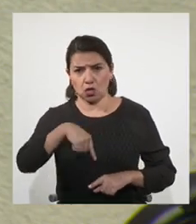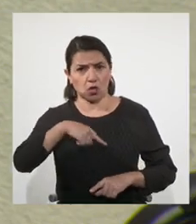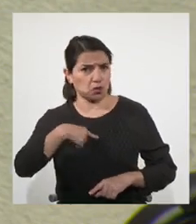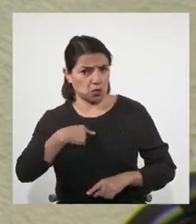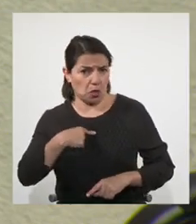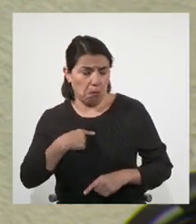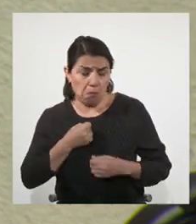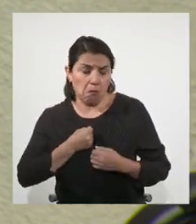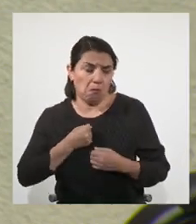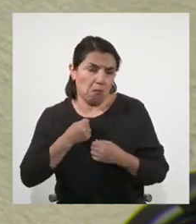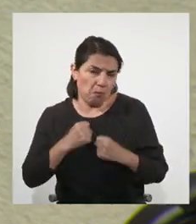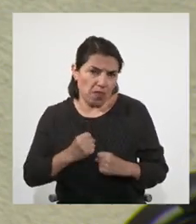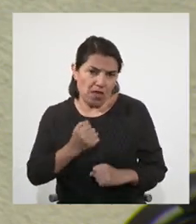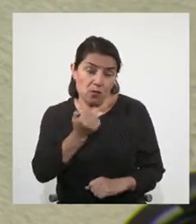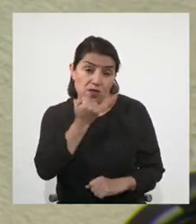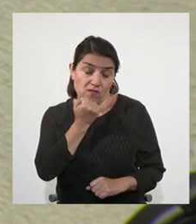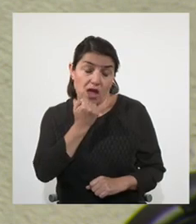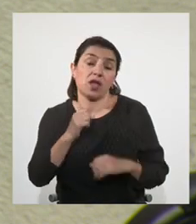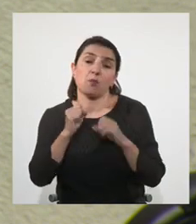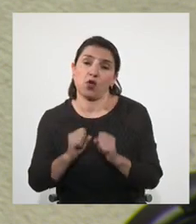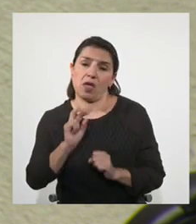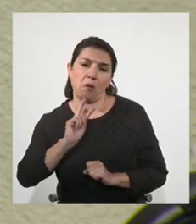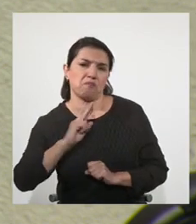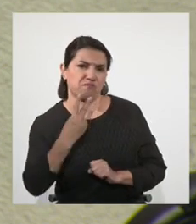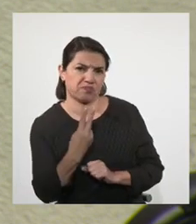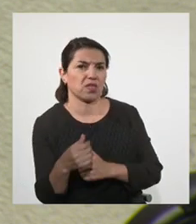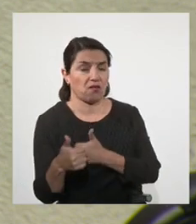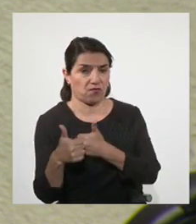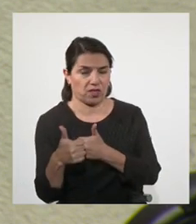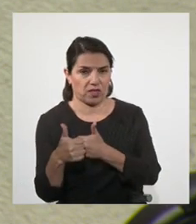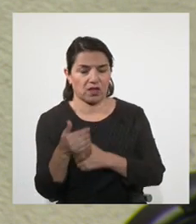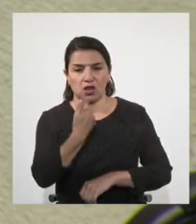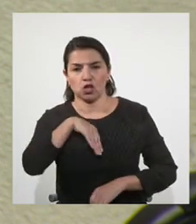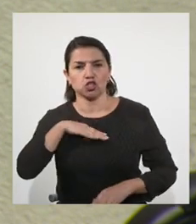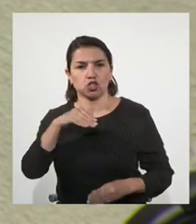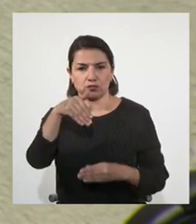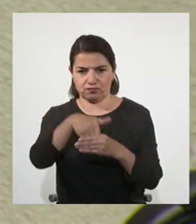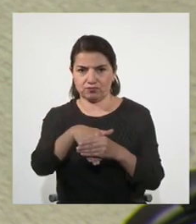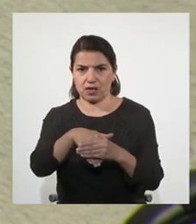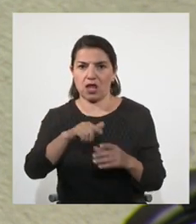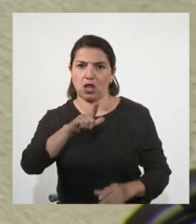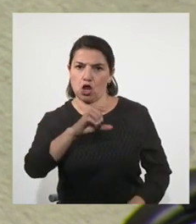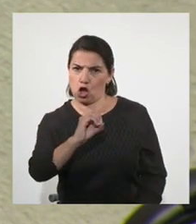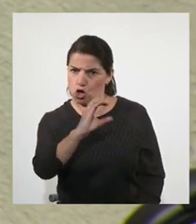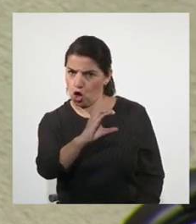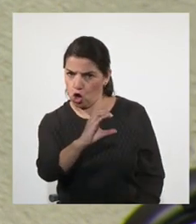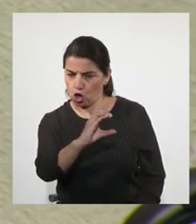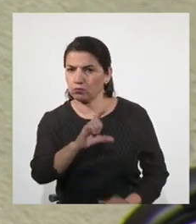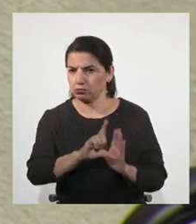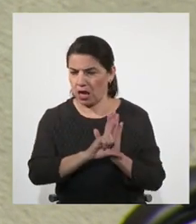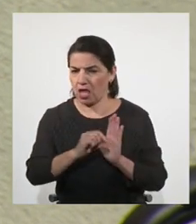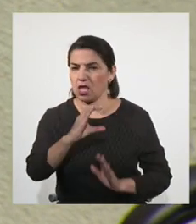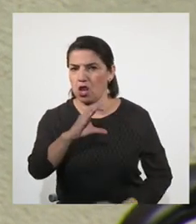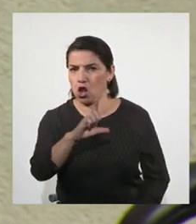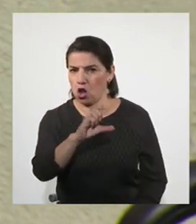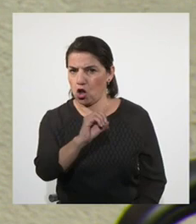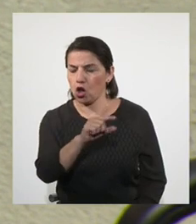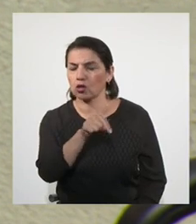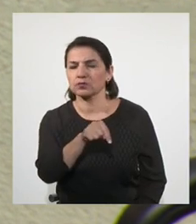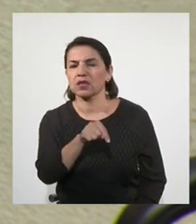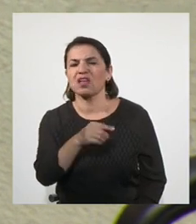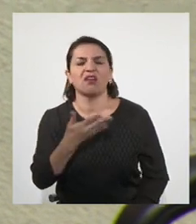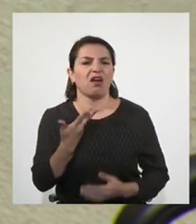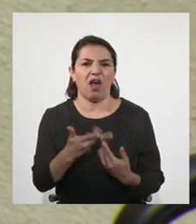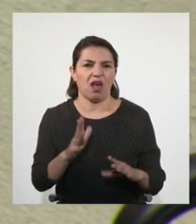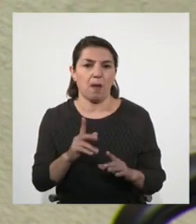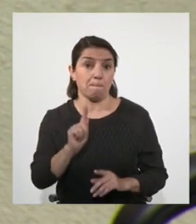equivocar y también puede rectificar. Siempre lo hemos votado como ley orgánica, porque no es la primera vez que se reducen los gastos